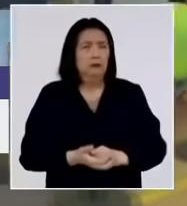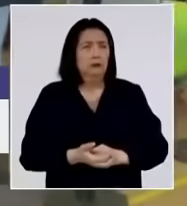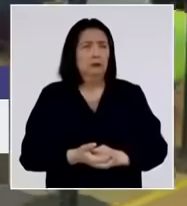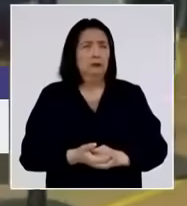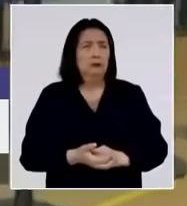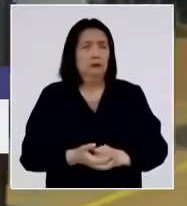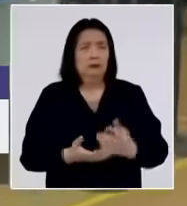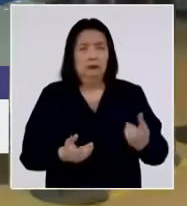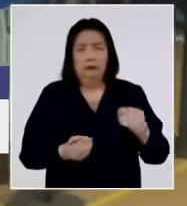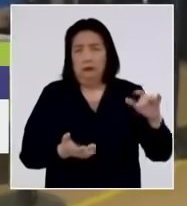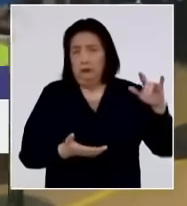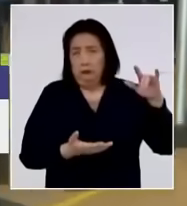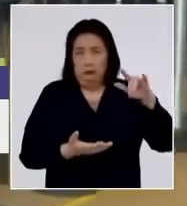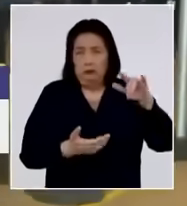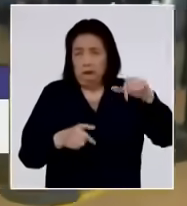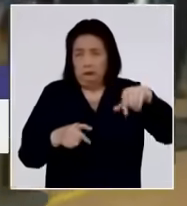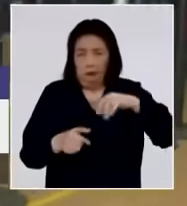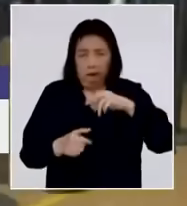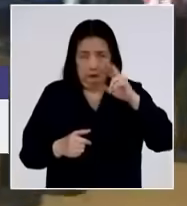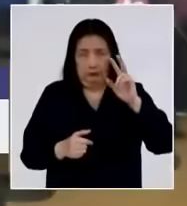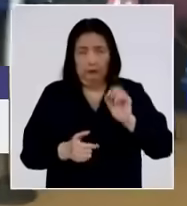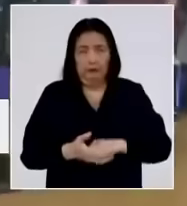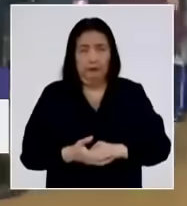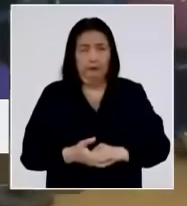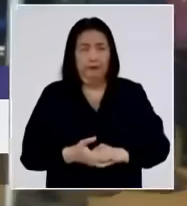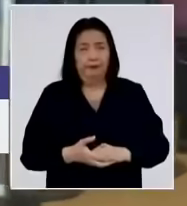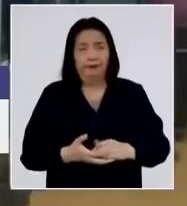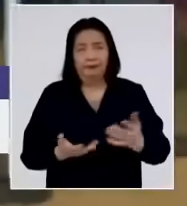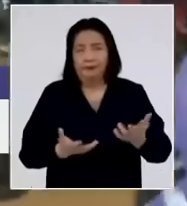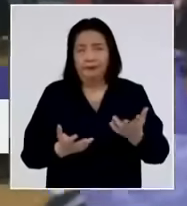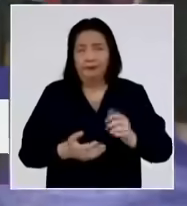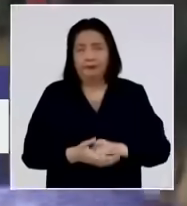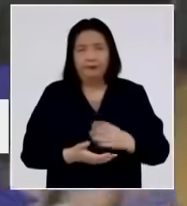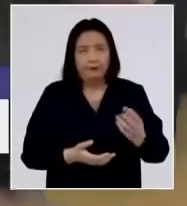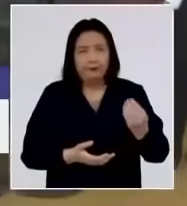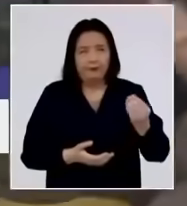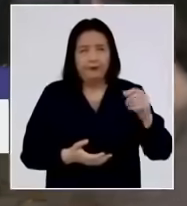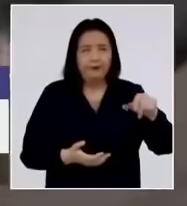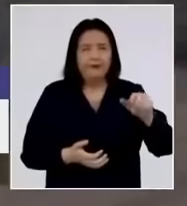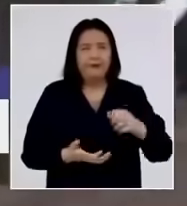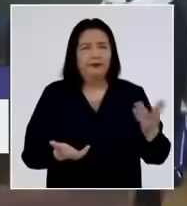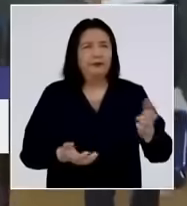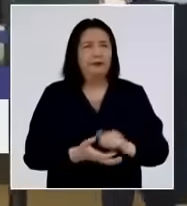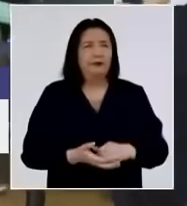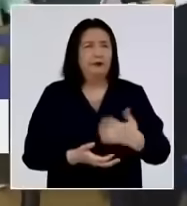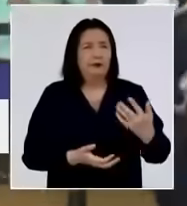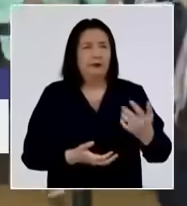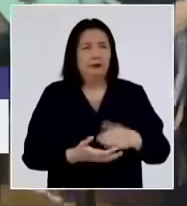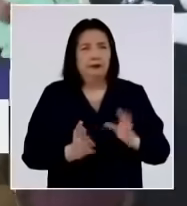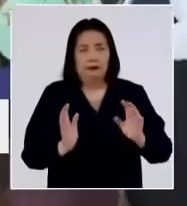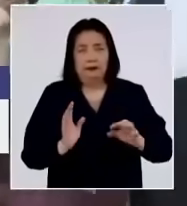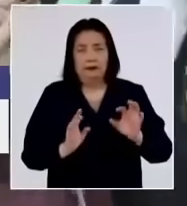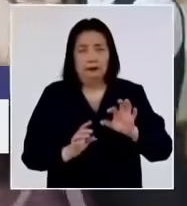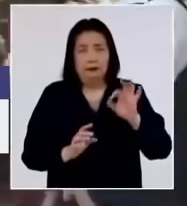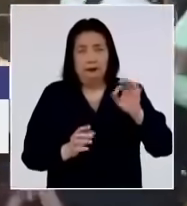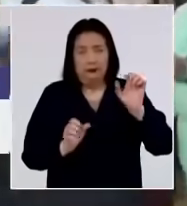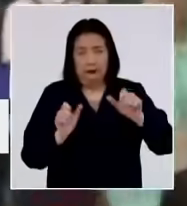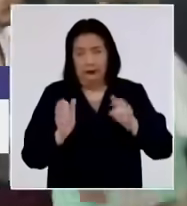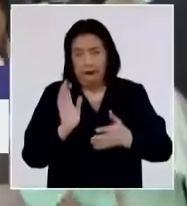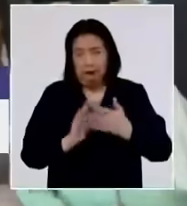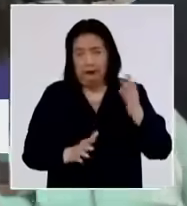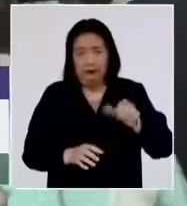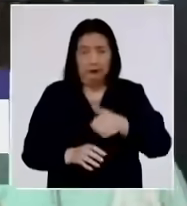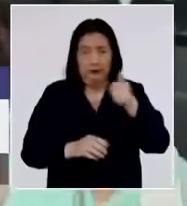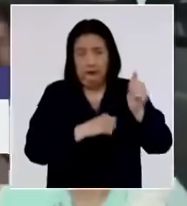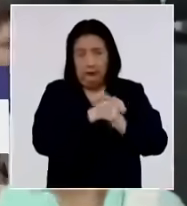problema se centra con los vuelos nacionales, con los denominados vuelos domésticos, porque es allí donde se ha priorizado a los que se iban al